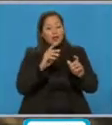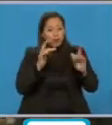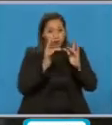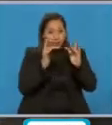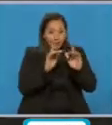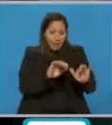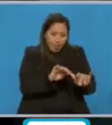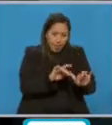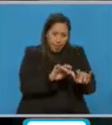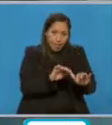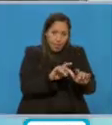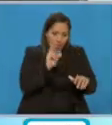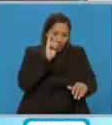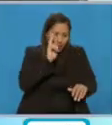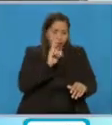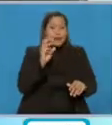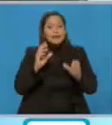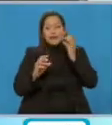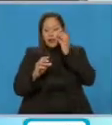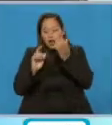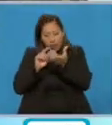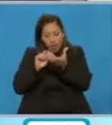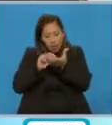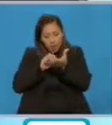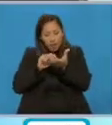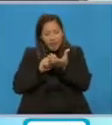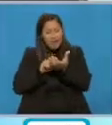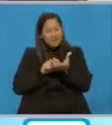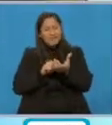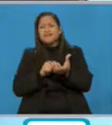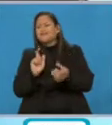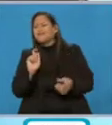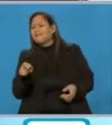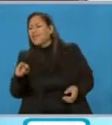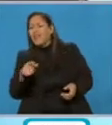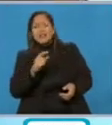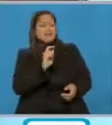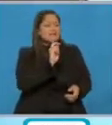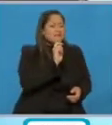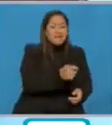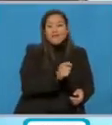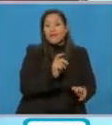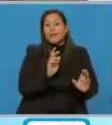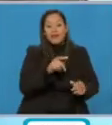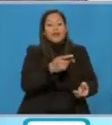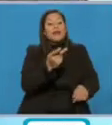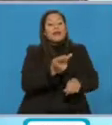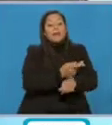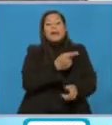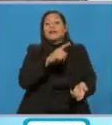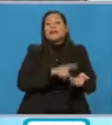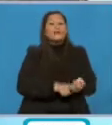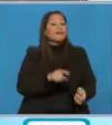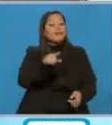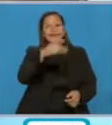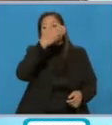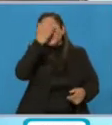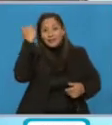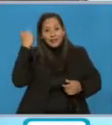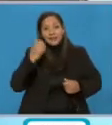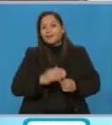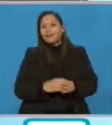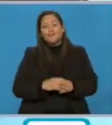computadora, directamente en el celular, y te das cuenta que muchas veces no sabes que realmente qué está ocurriendo en la vida de tus hijos.